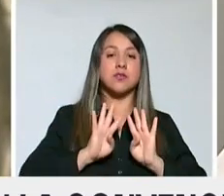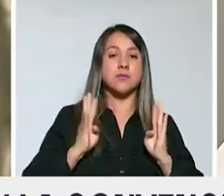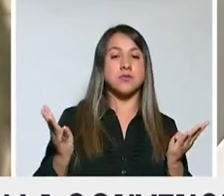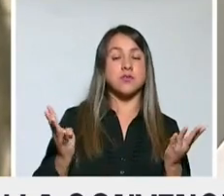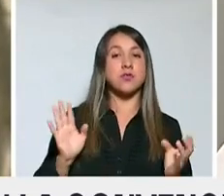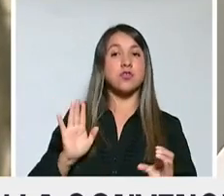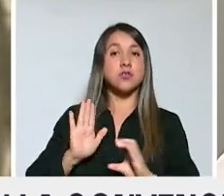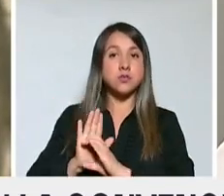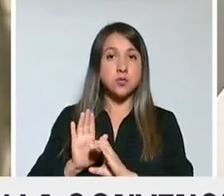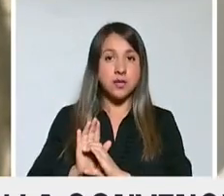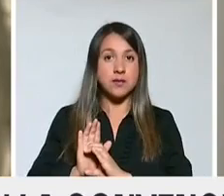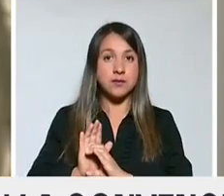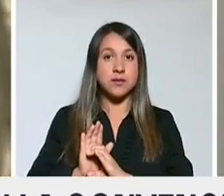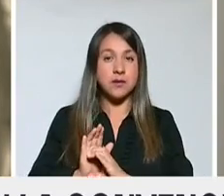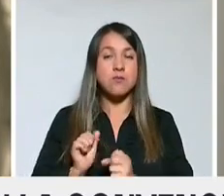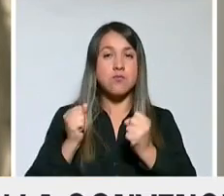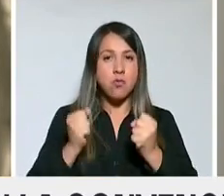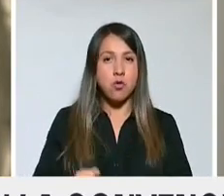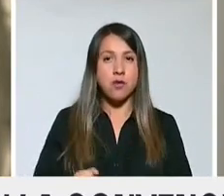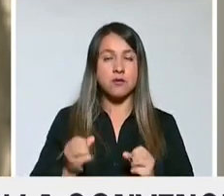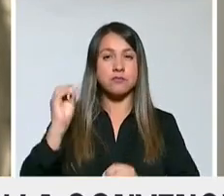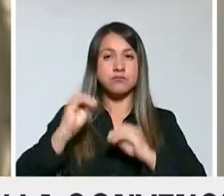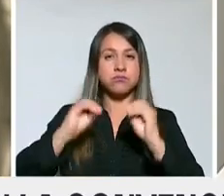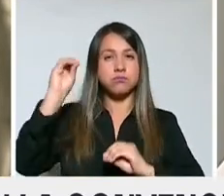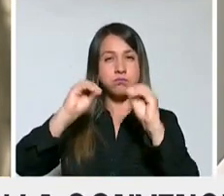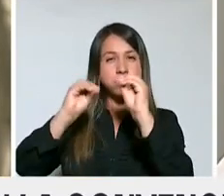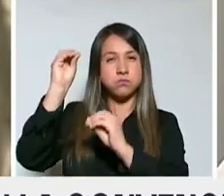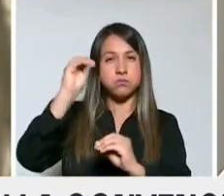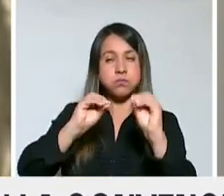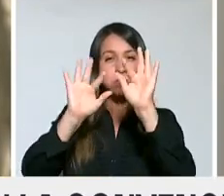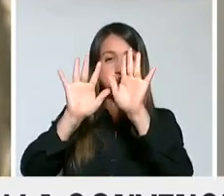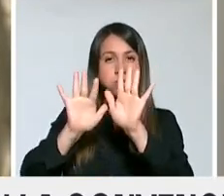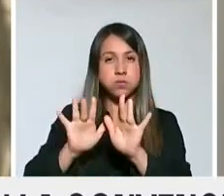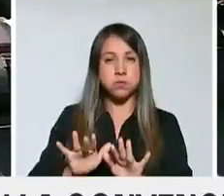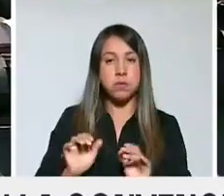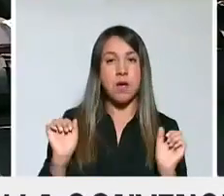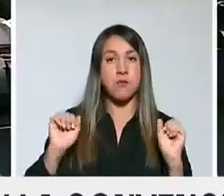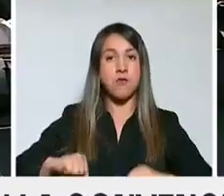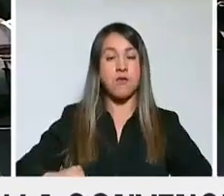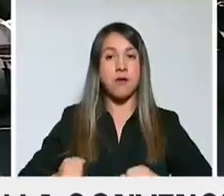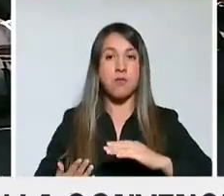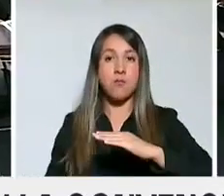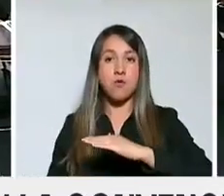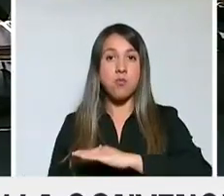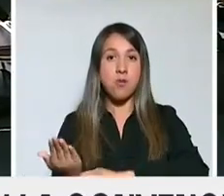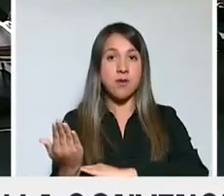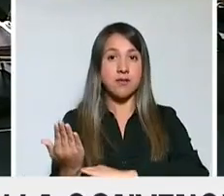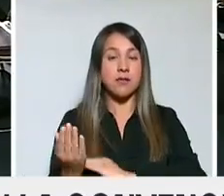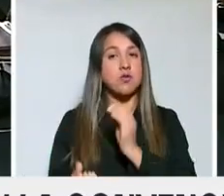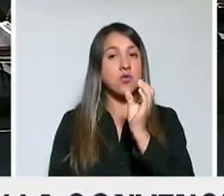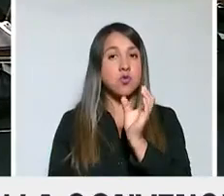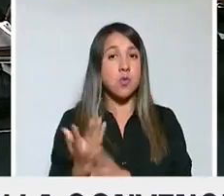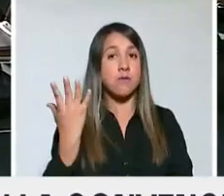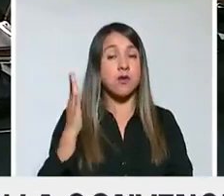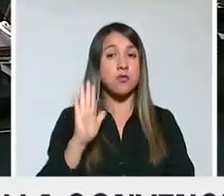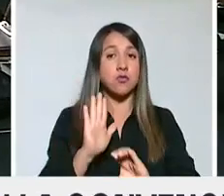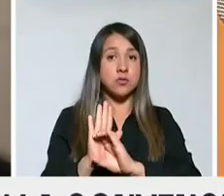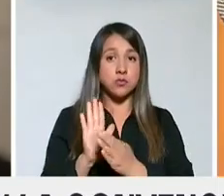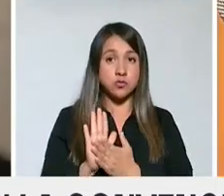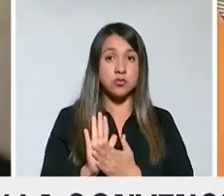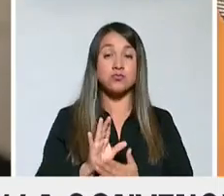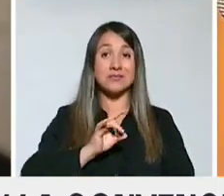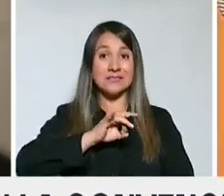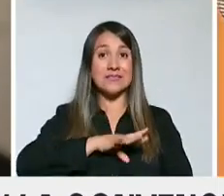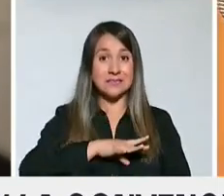constituyente para redactar y aprobar una propuesta de texto de una nueva constitución para